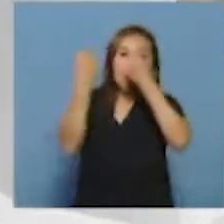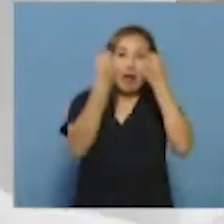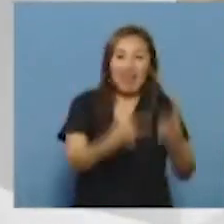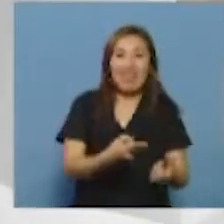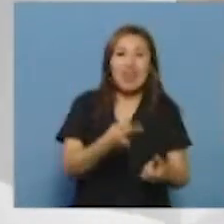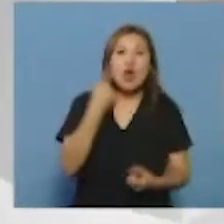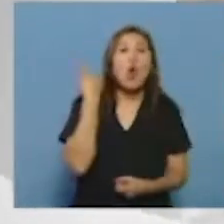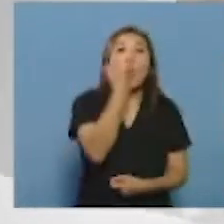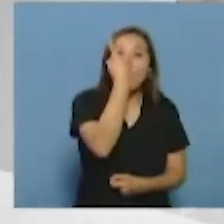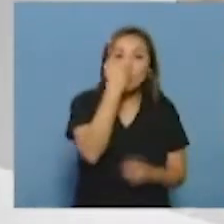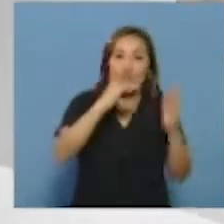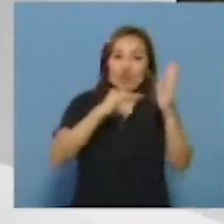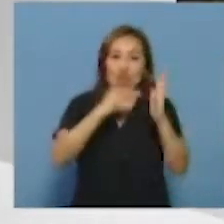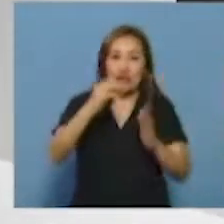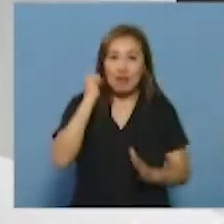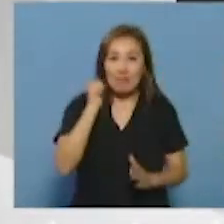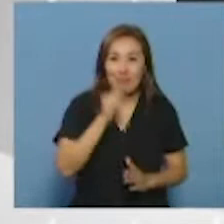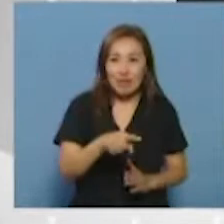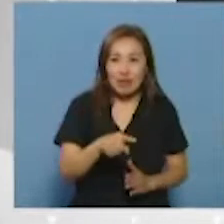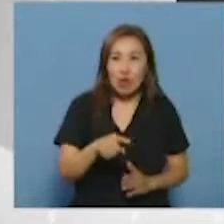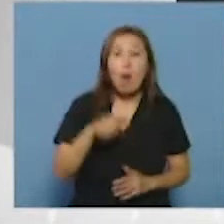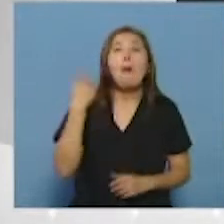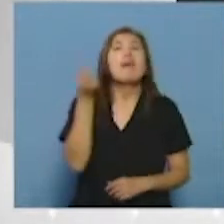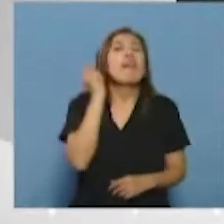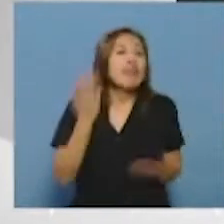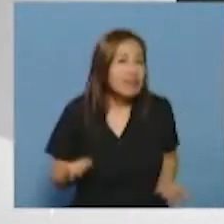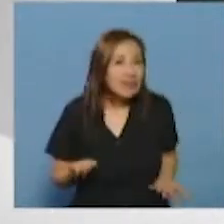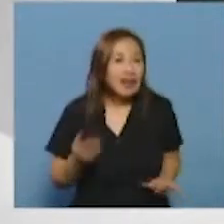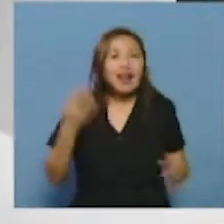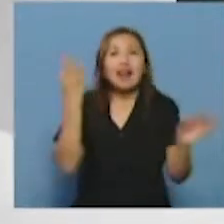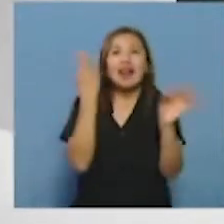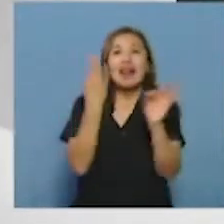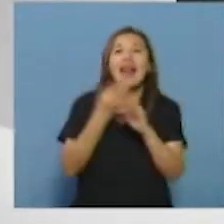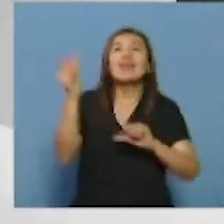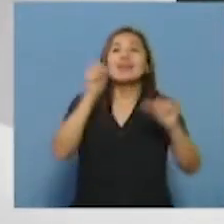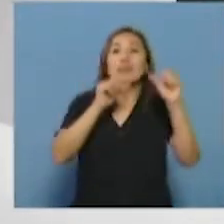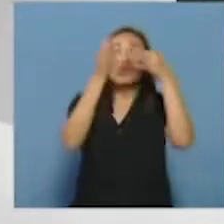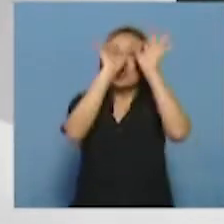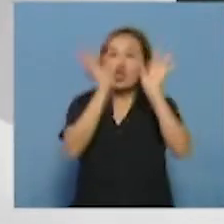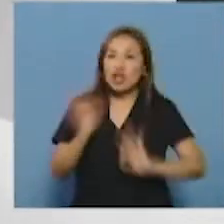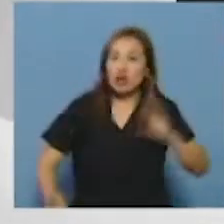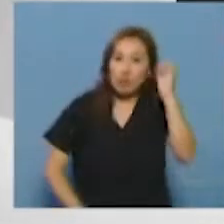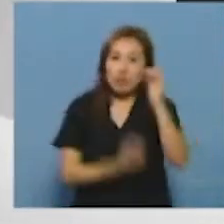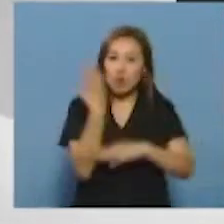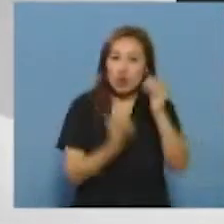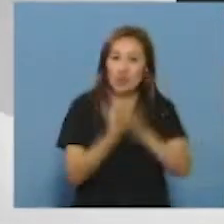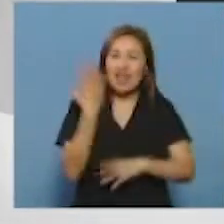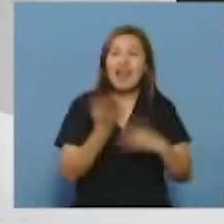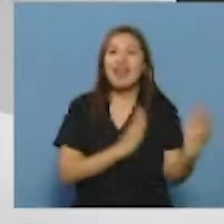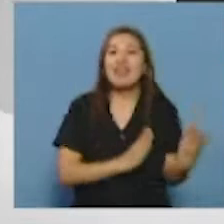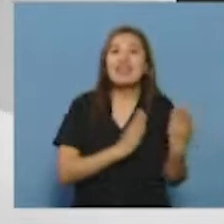de 1.000.000 de pesos. Es para la experiencia, producción de